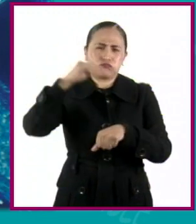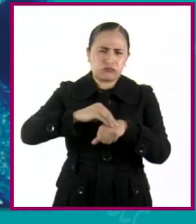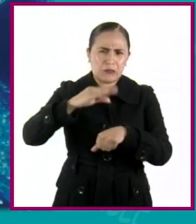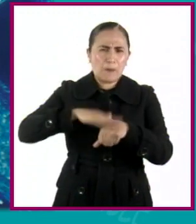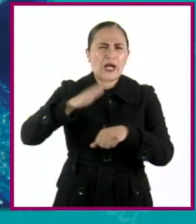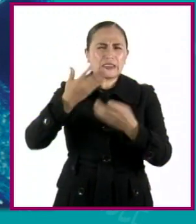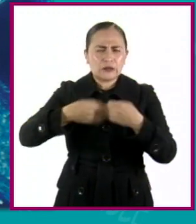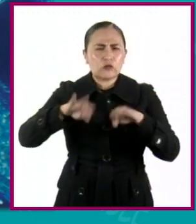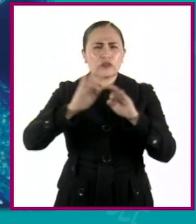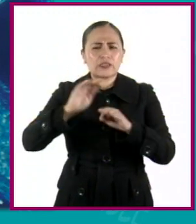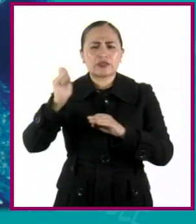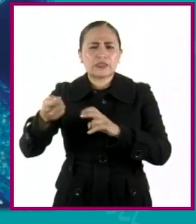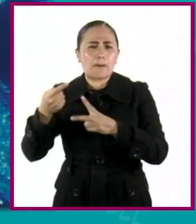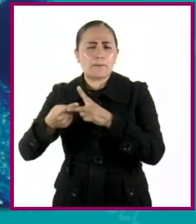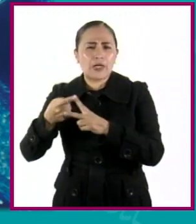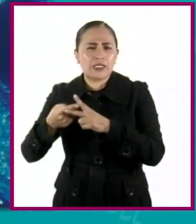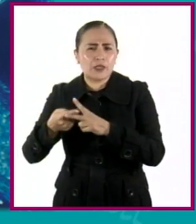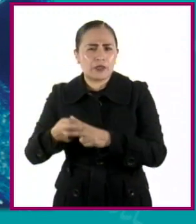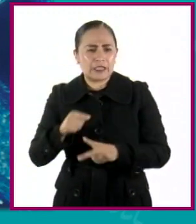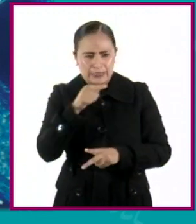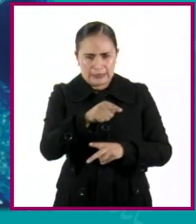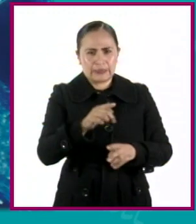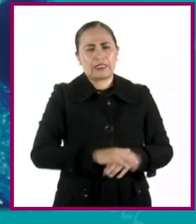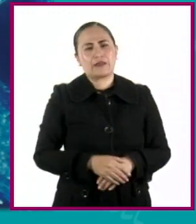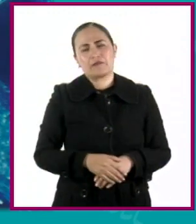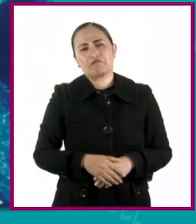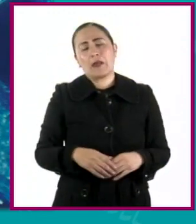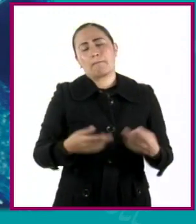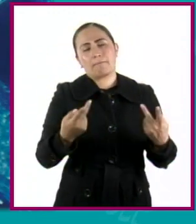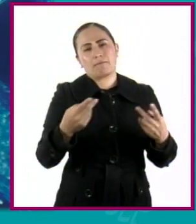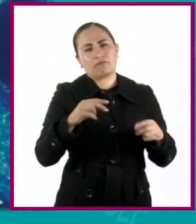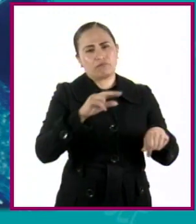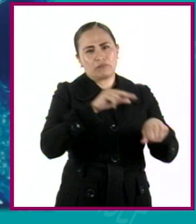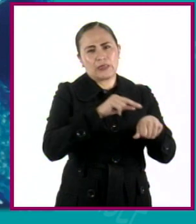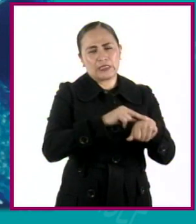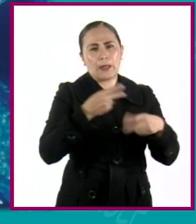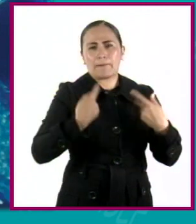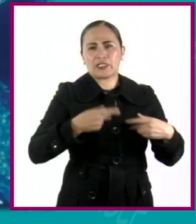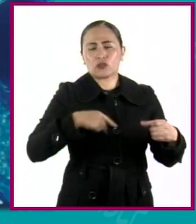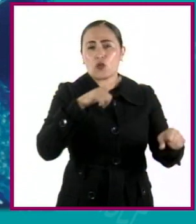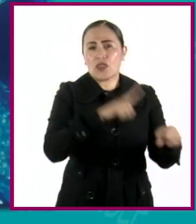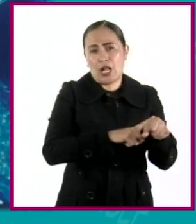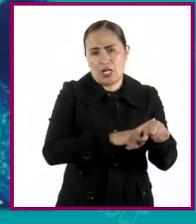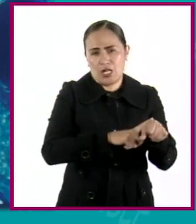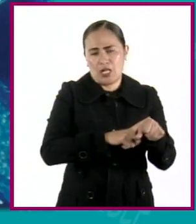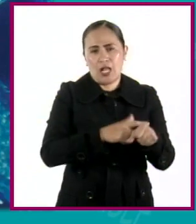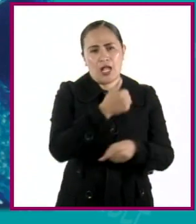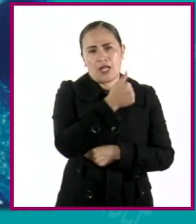las matemáticas es en medicina personalizada, que nos está ayudando a hacer